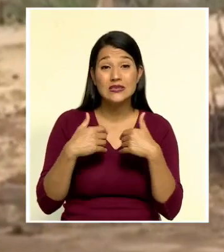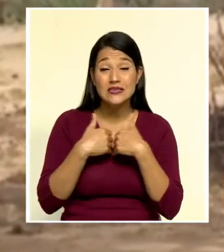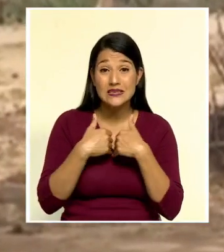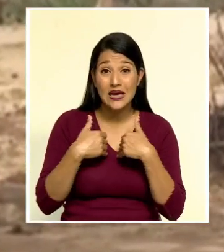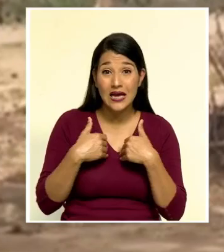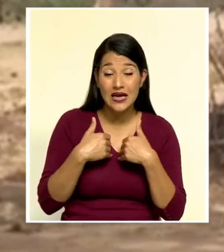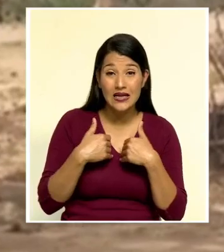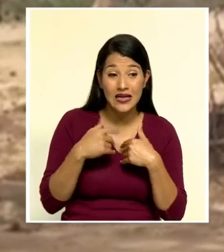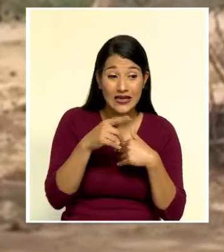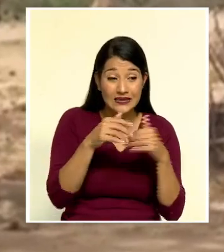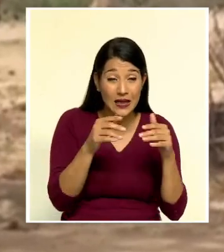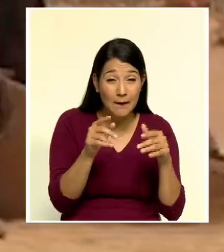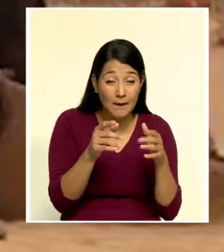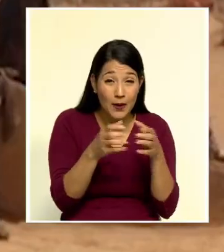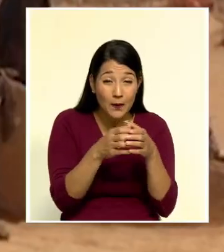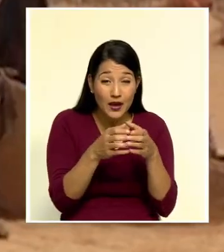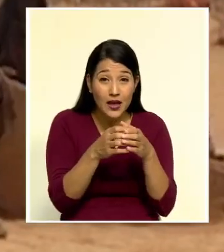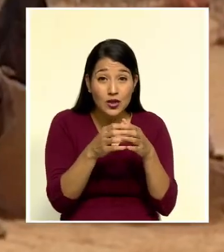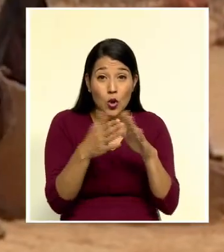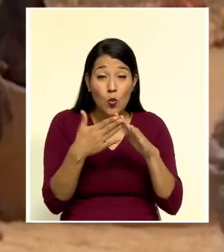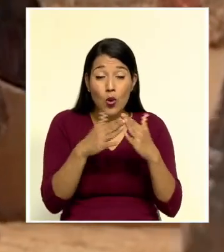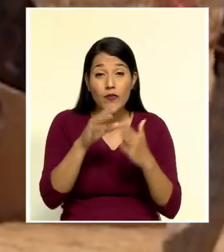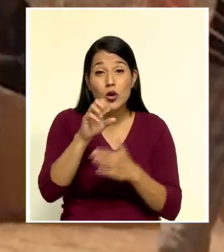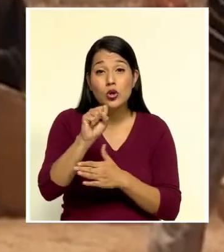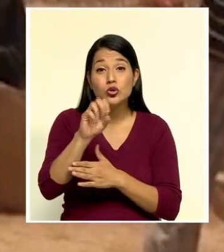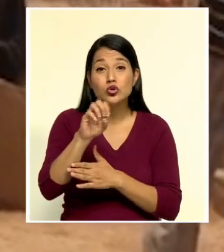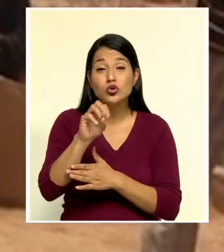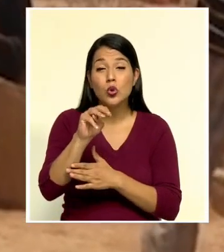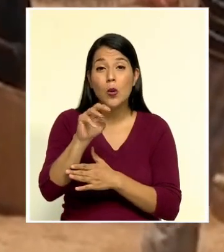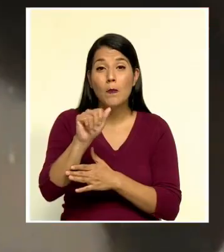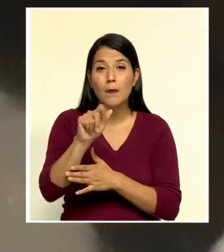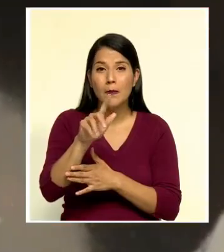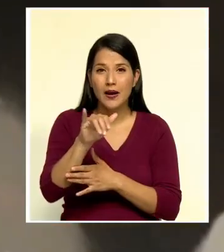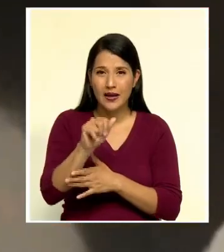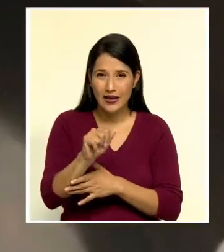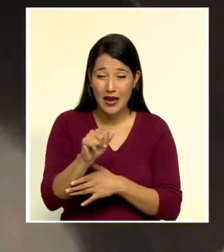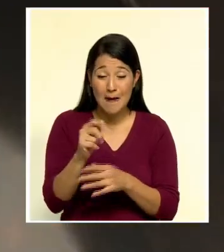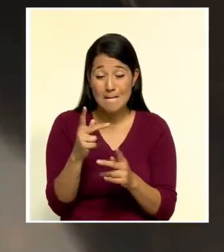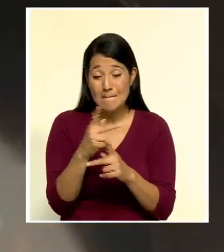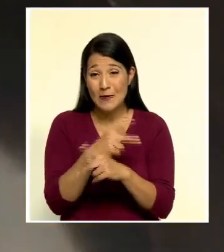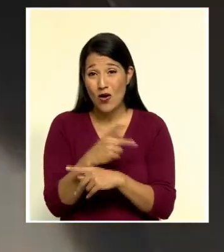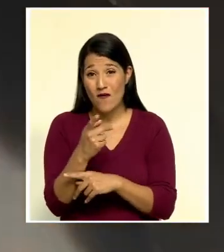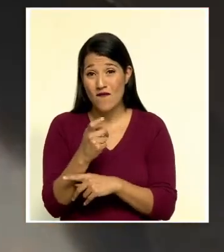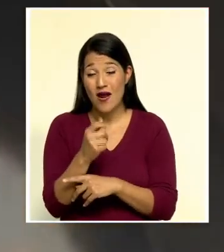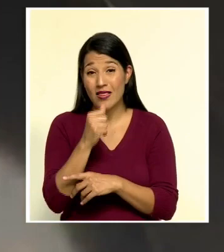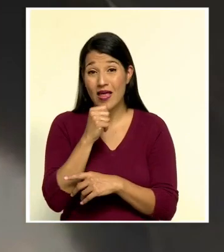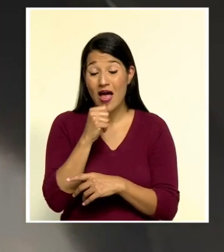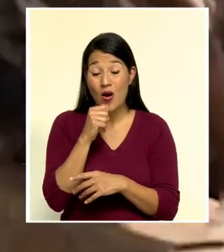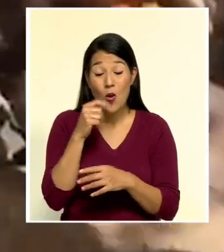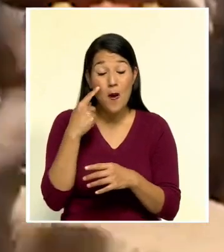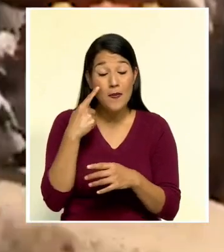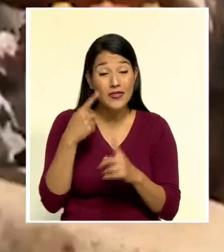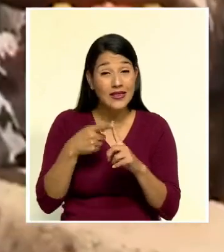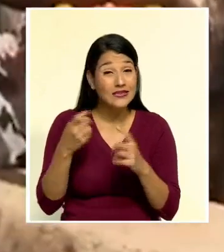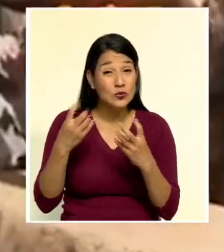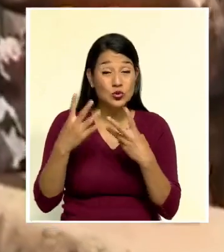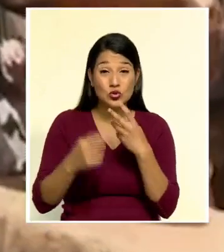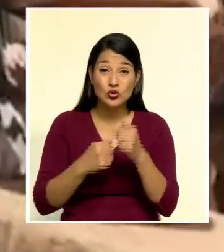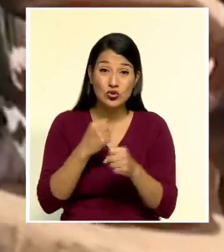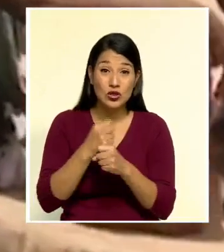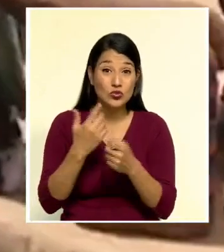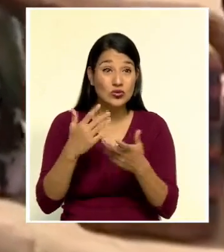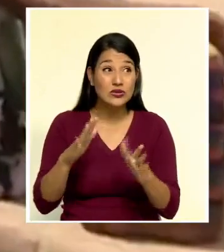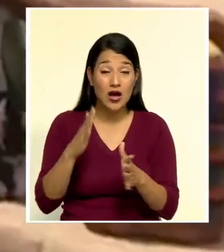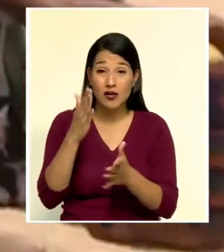este pequeño pueblo somalí del sudeste de Etiopía. La peor sequía en el Cuerno de África en décadas ha acabado con el